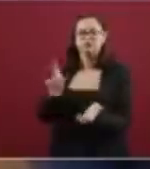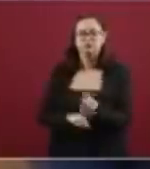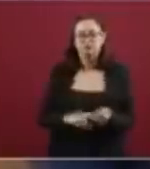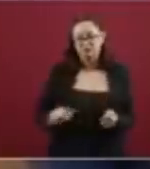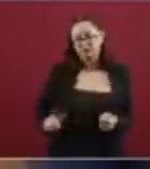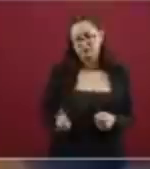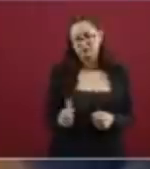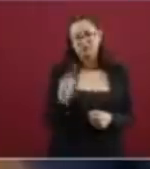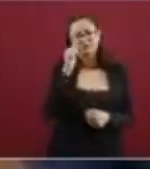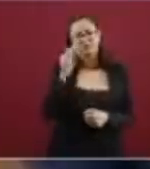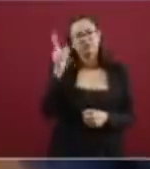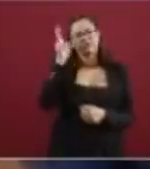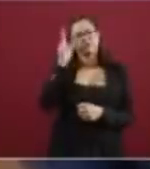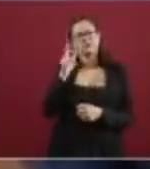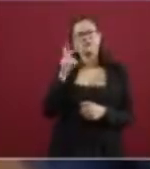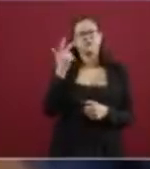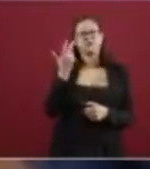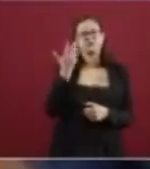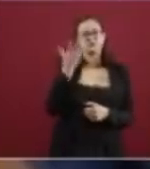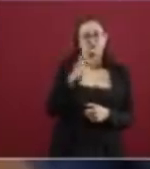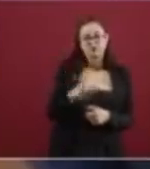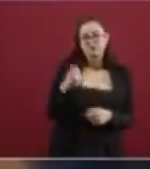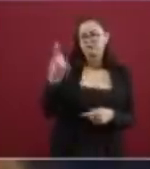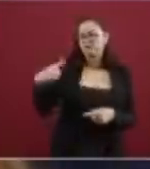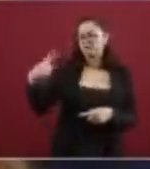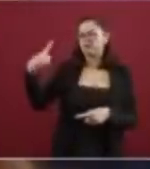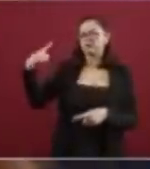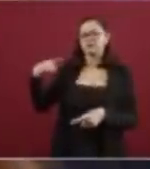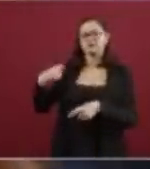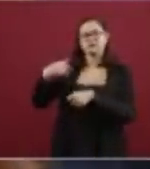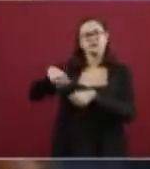otras 10, anteantier la semana pasada.